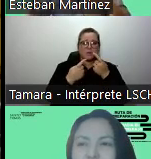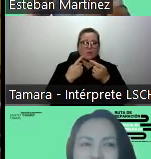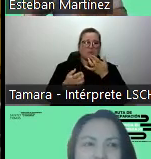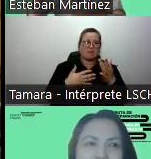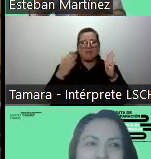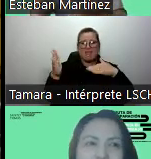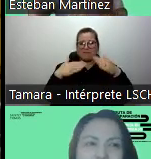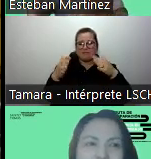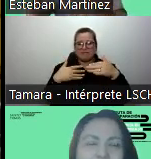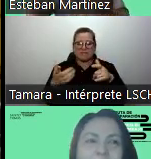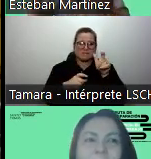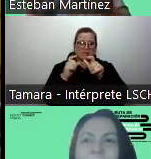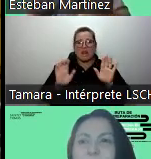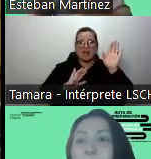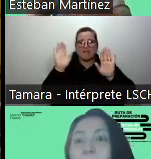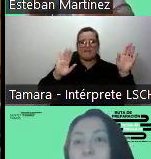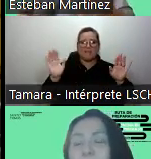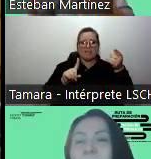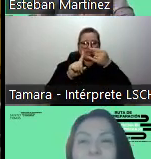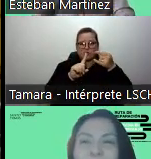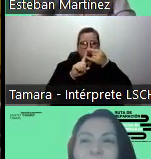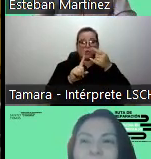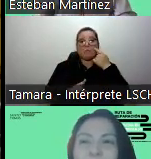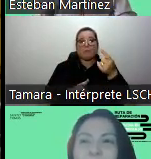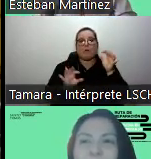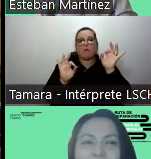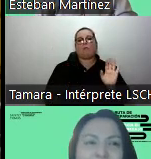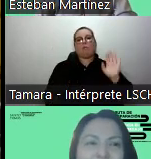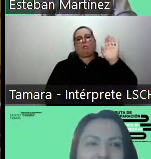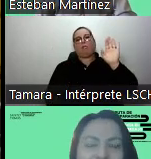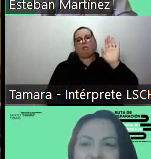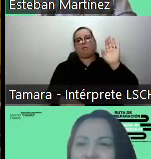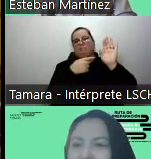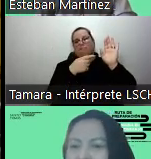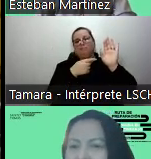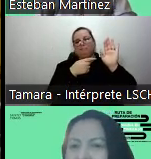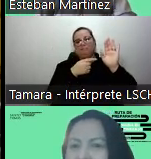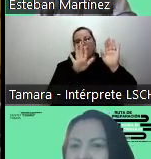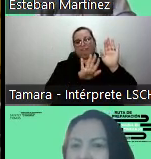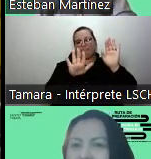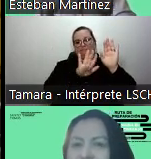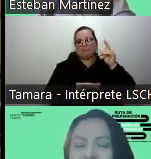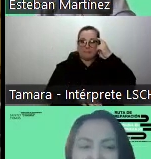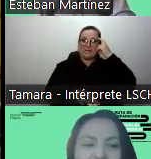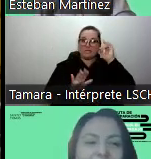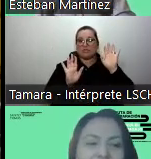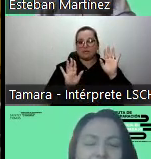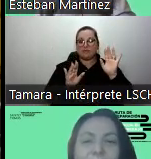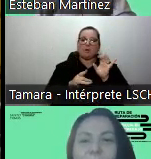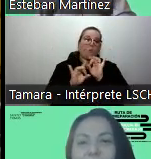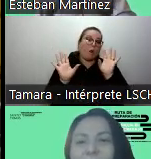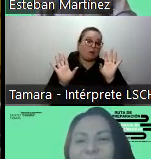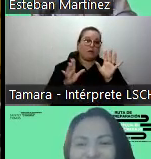gente como que Levanta la mano y el zoom reconoce y queda la mano levantada Exacto así Que supongo que fue algo así pero por cualquier